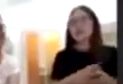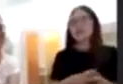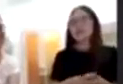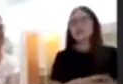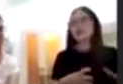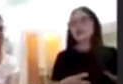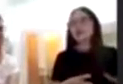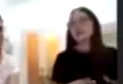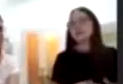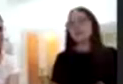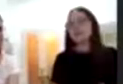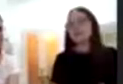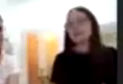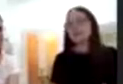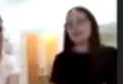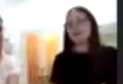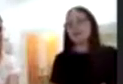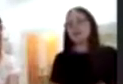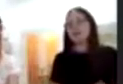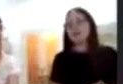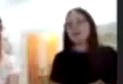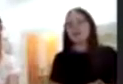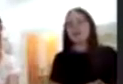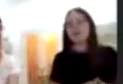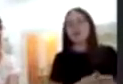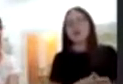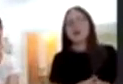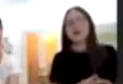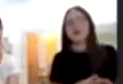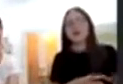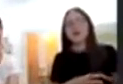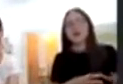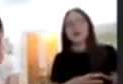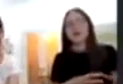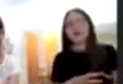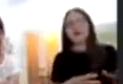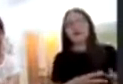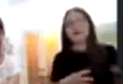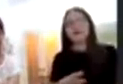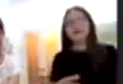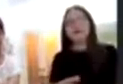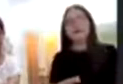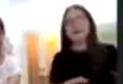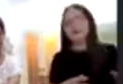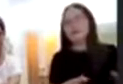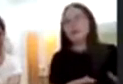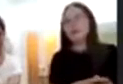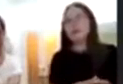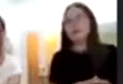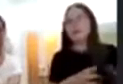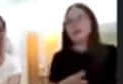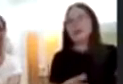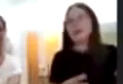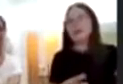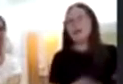entendemos permitiría restablecer el equilibrio que necesitamos los seres humanos